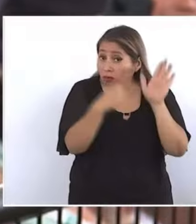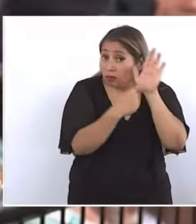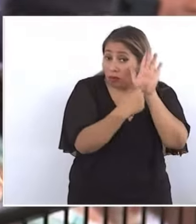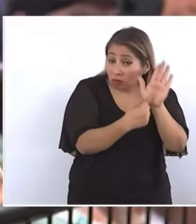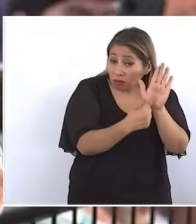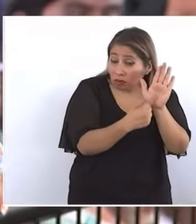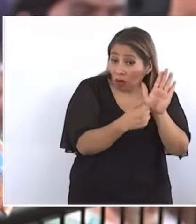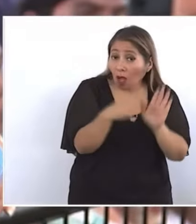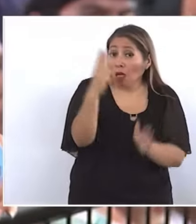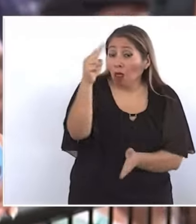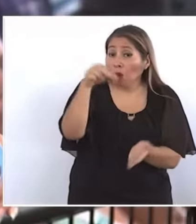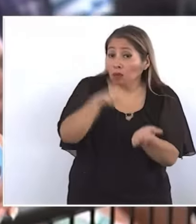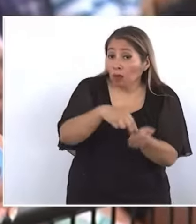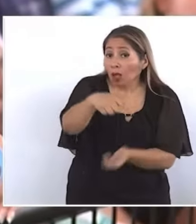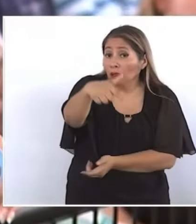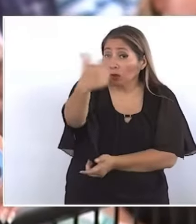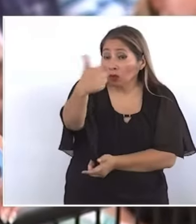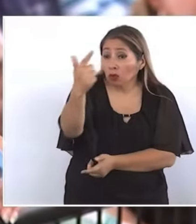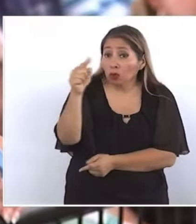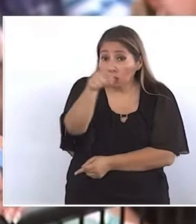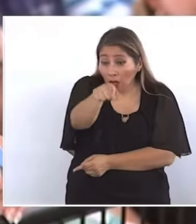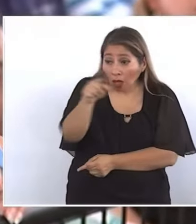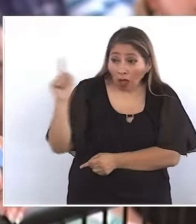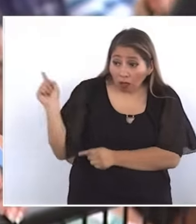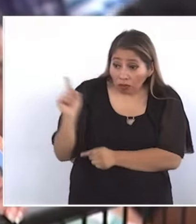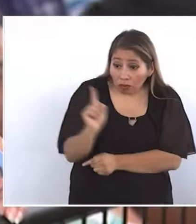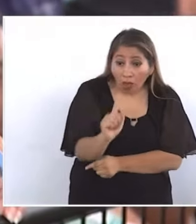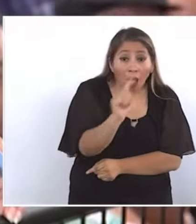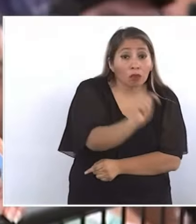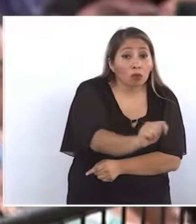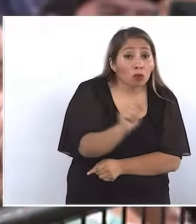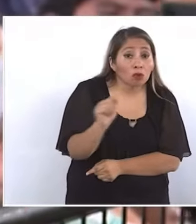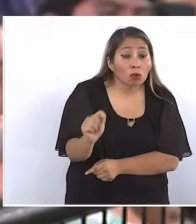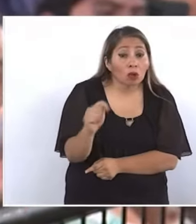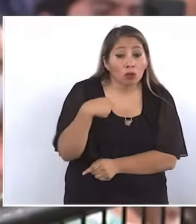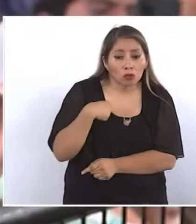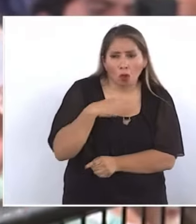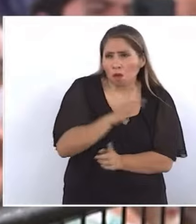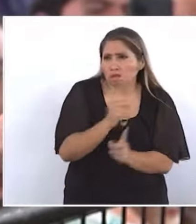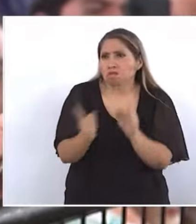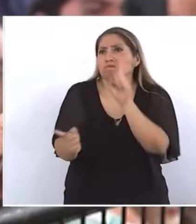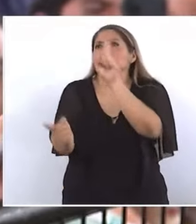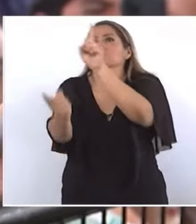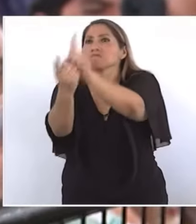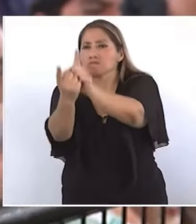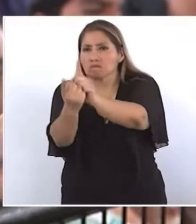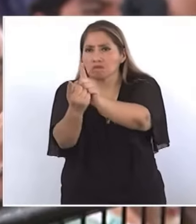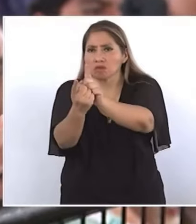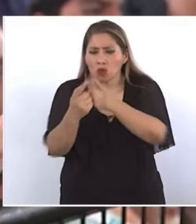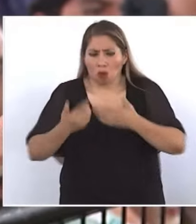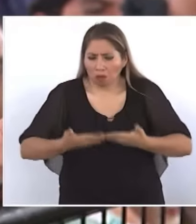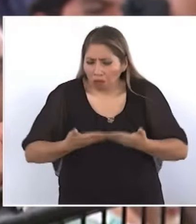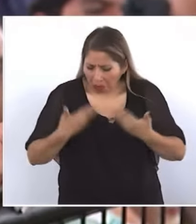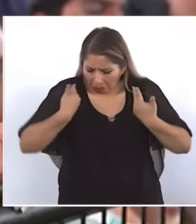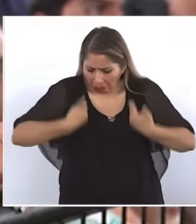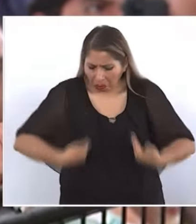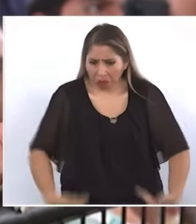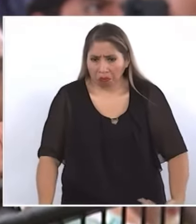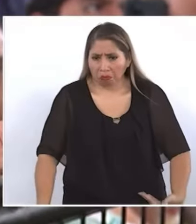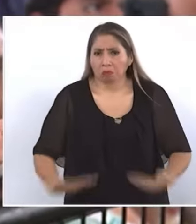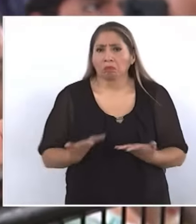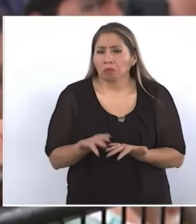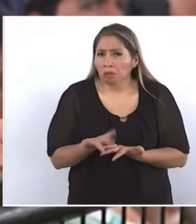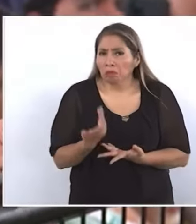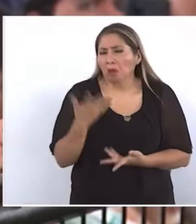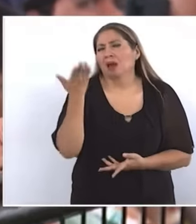llegu a la ciudad de torrión donde dieron la oportunidad de presentarme delante de usted